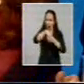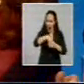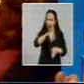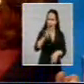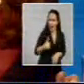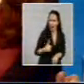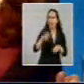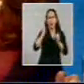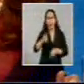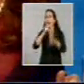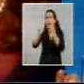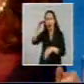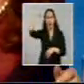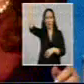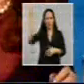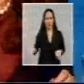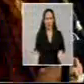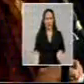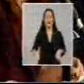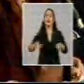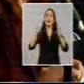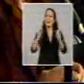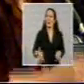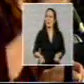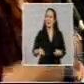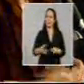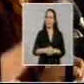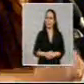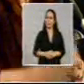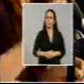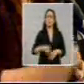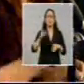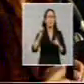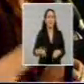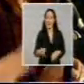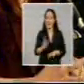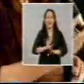externo. Y también para dar ya finalmente inicio